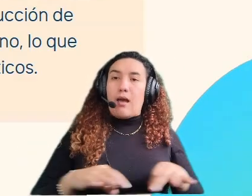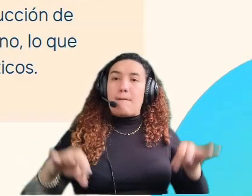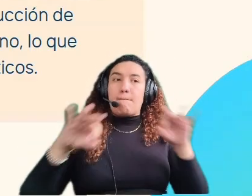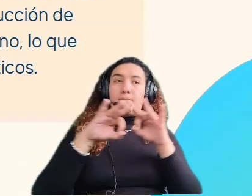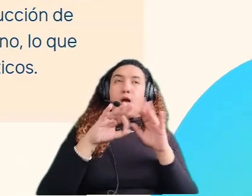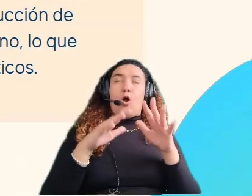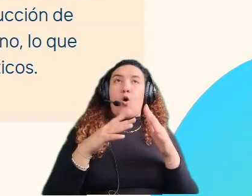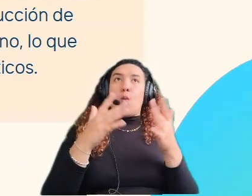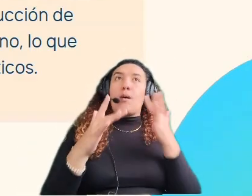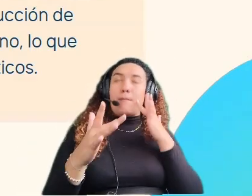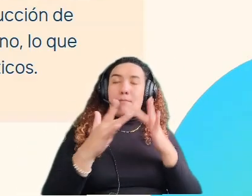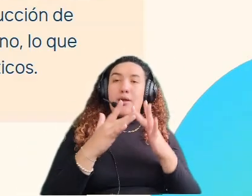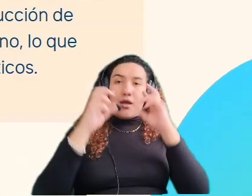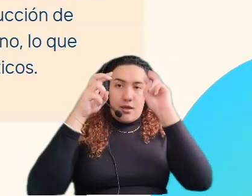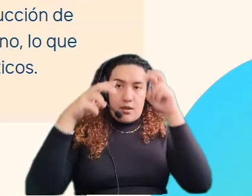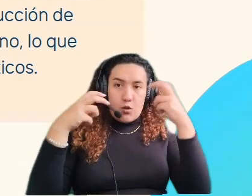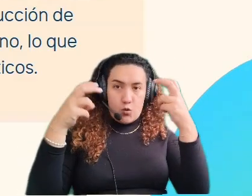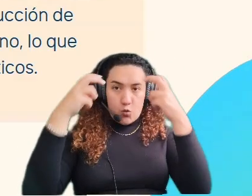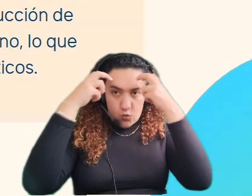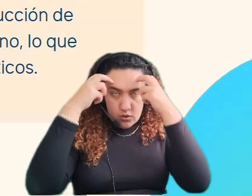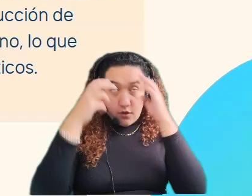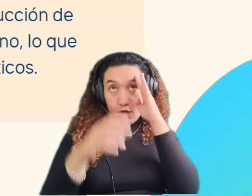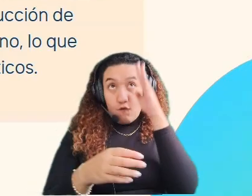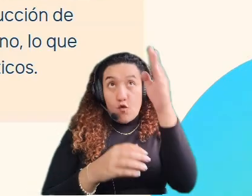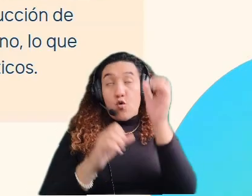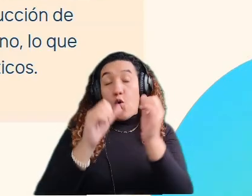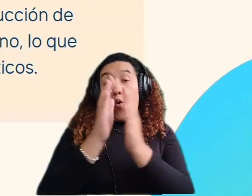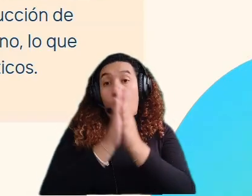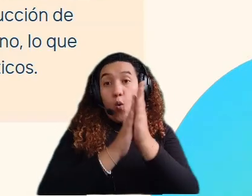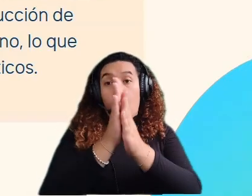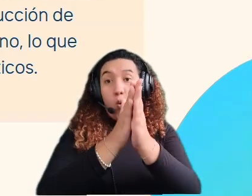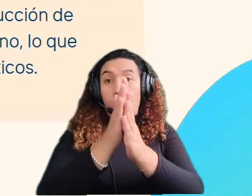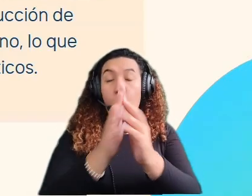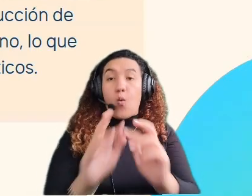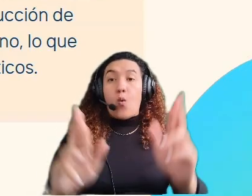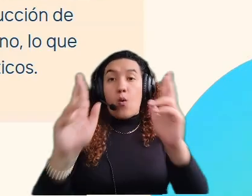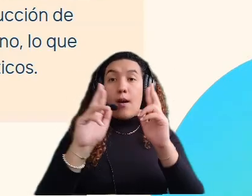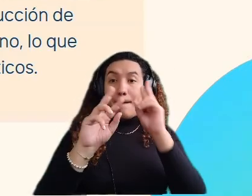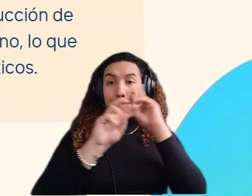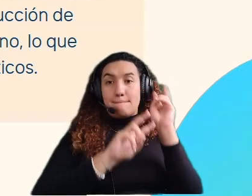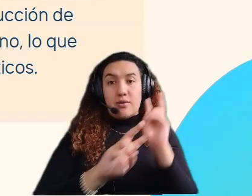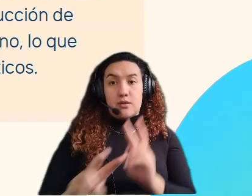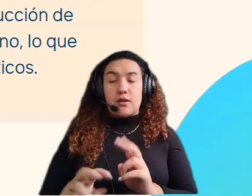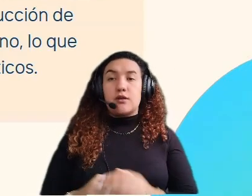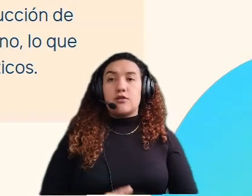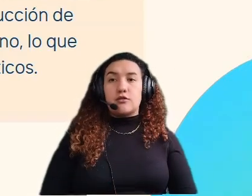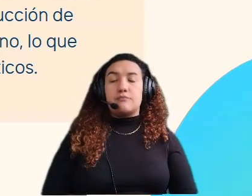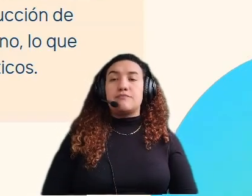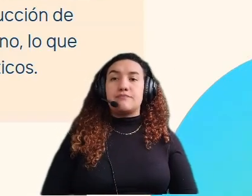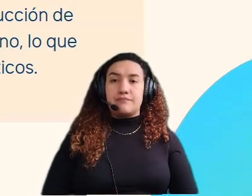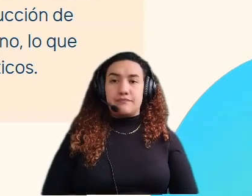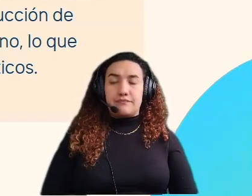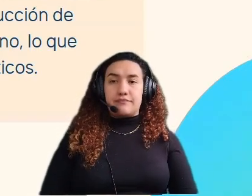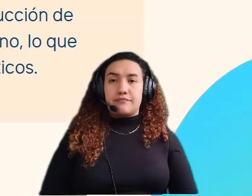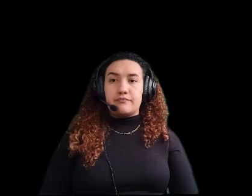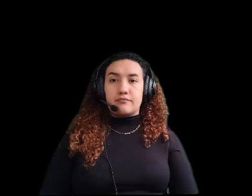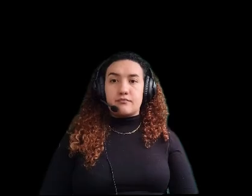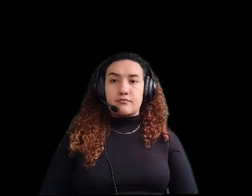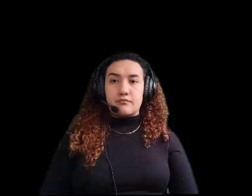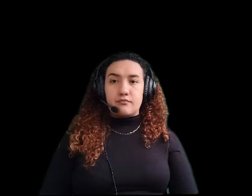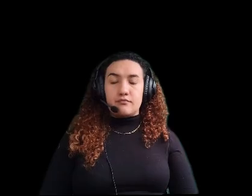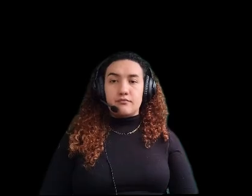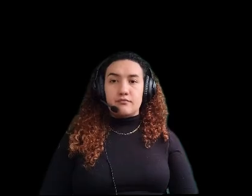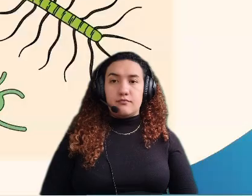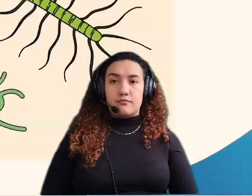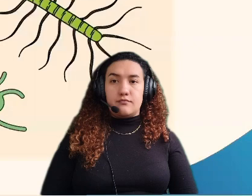hablamos previamente de los de conocimiento, pues en futuras investigaciones que se necesitan abarcar como más puntos.